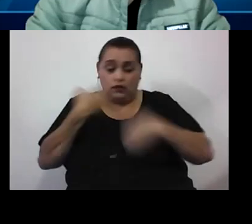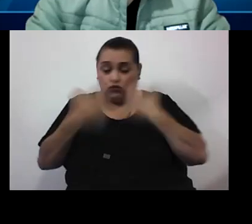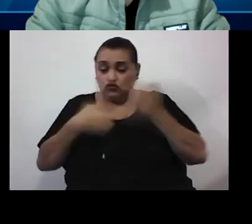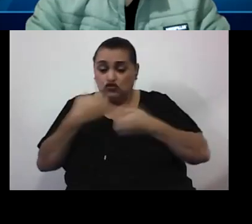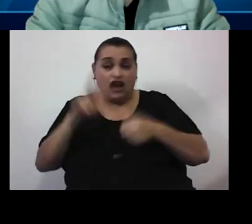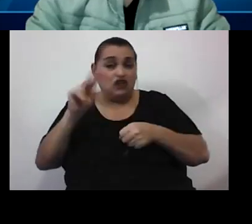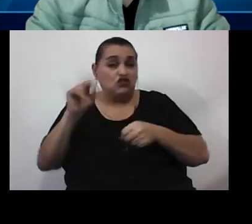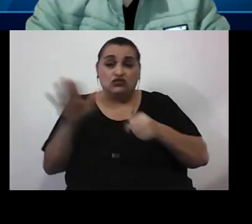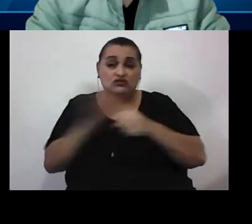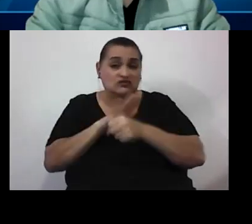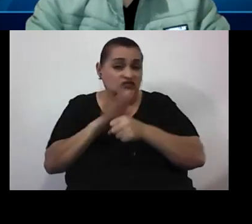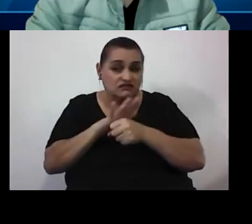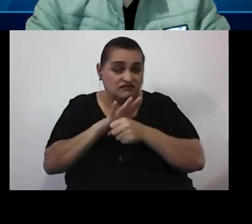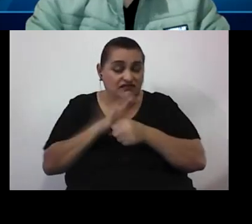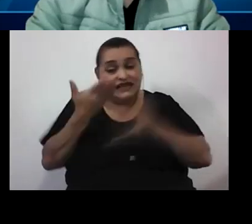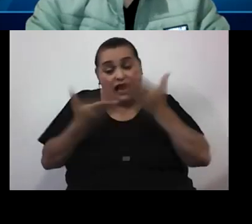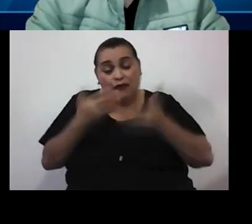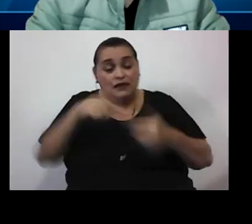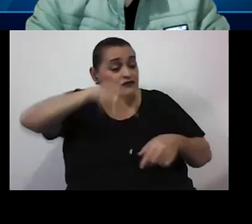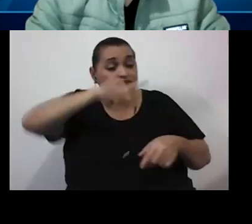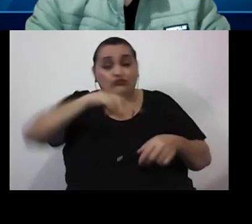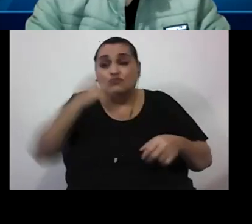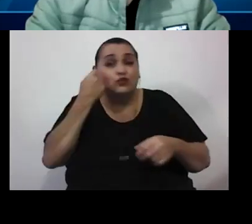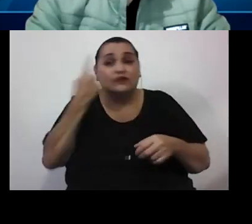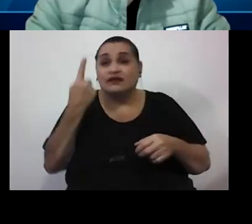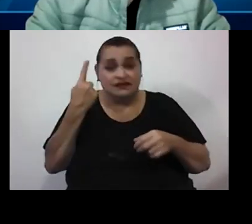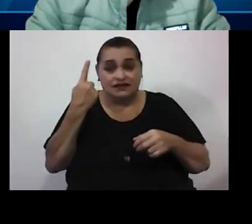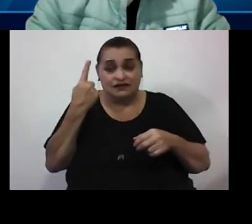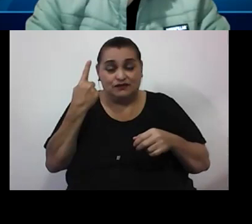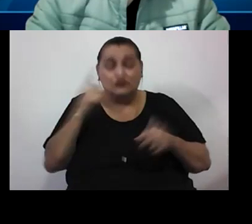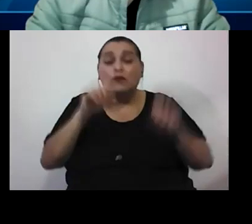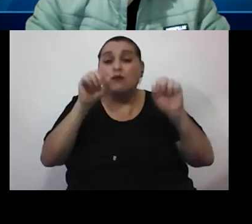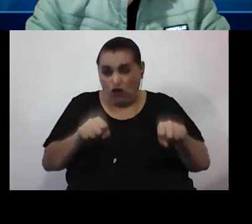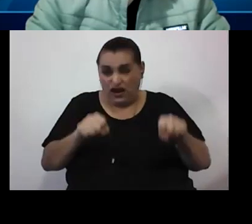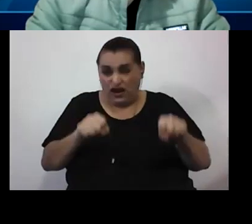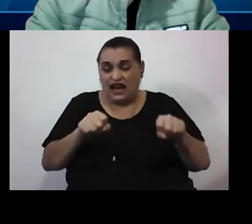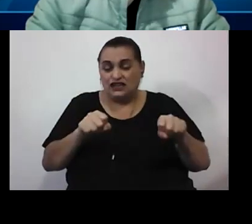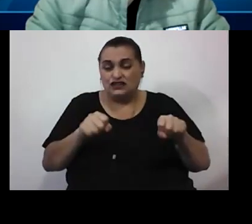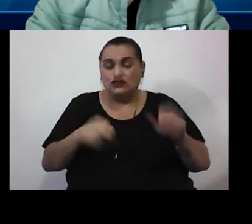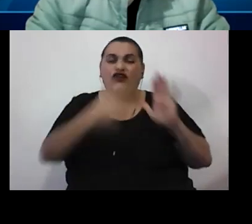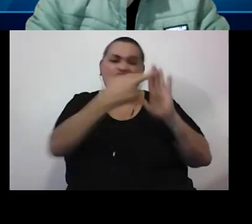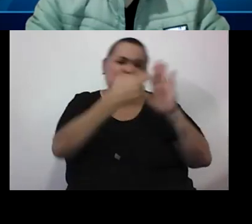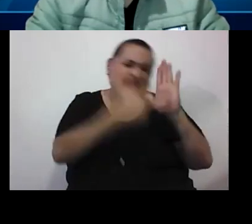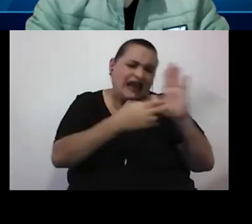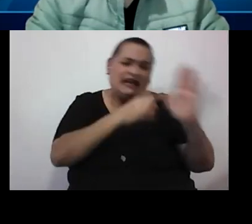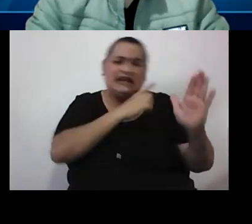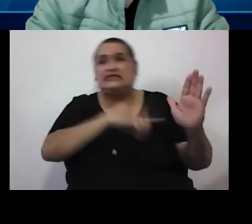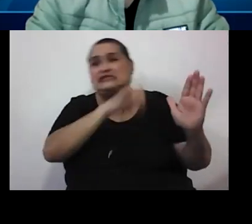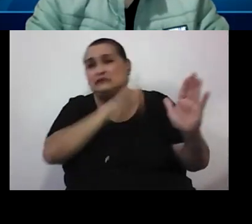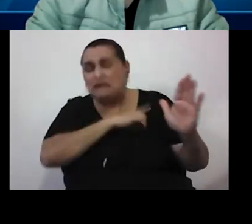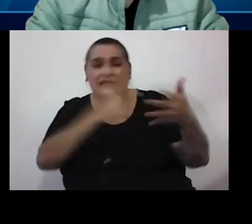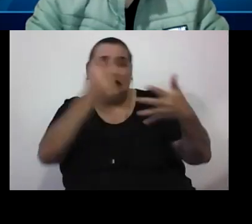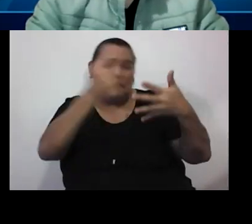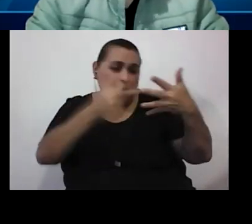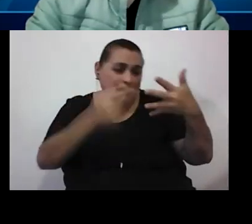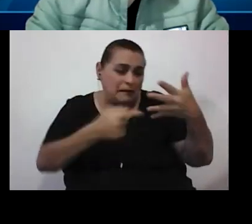que tal vez no la estamos entendiendo, no la estamos comprendiendo. Y por eso, por más reglas, por más disciplina, por más cosas que digamos,